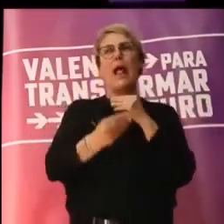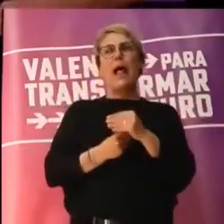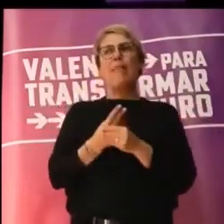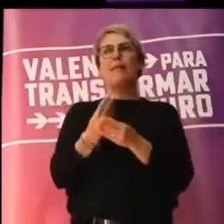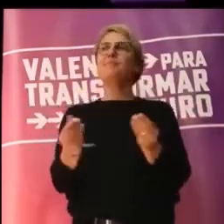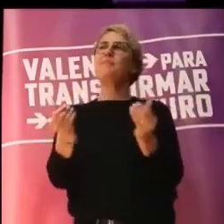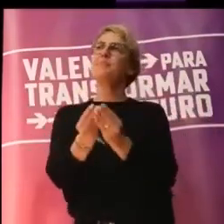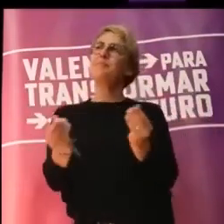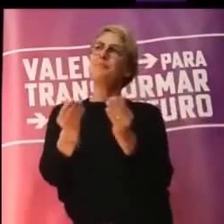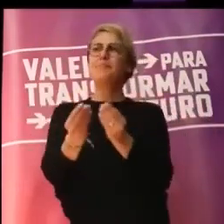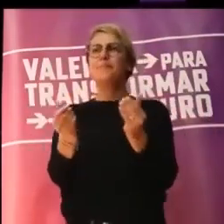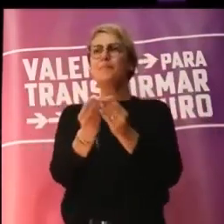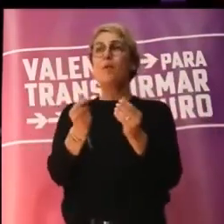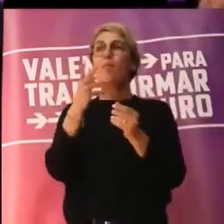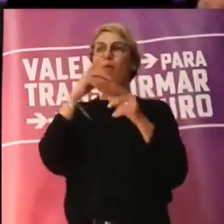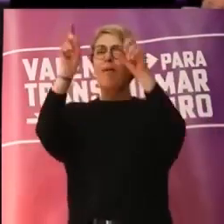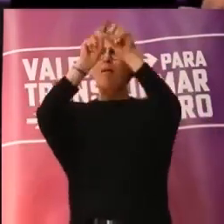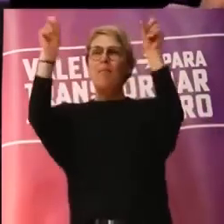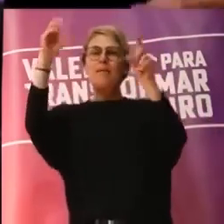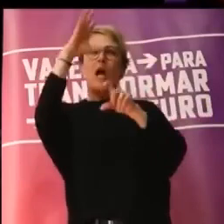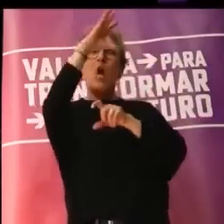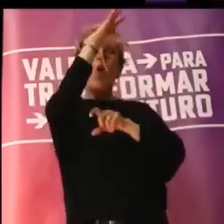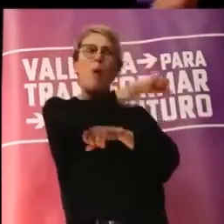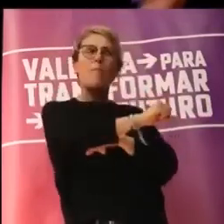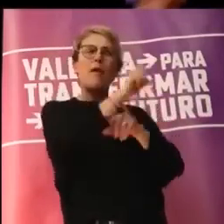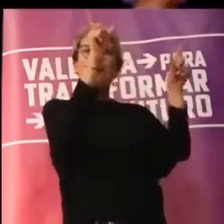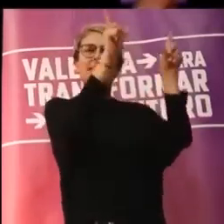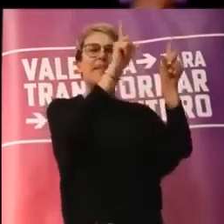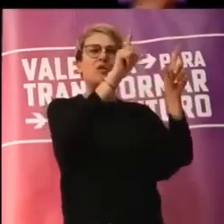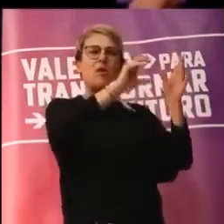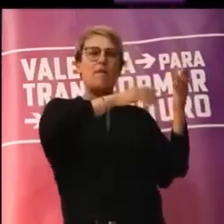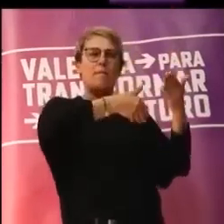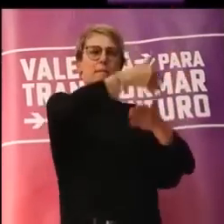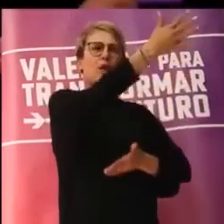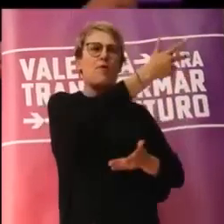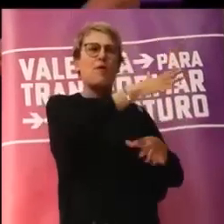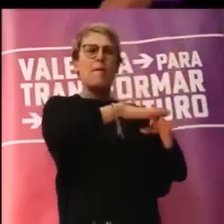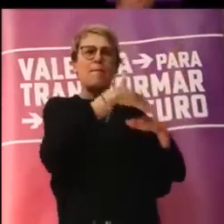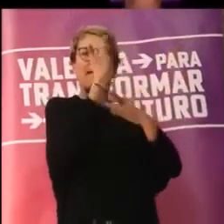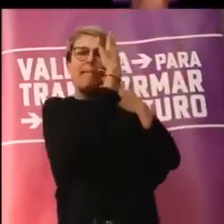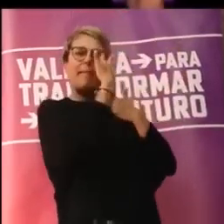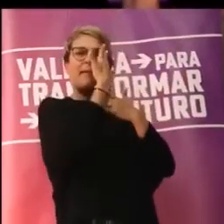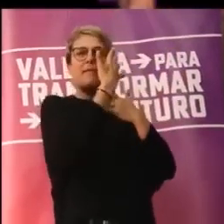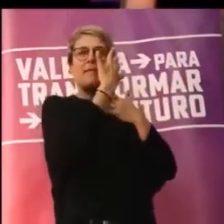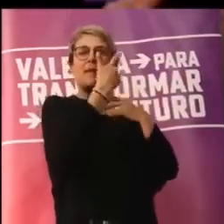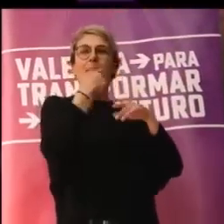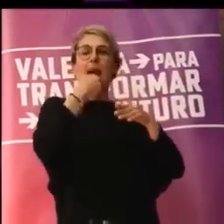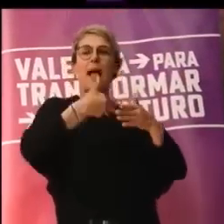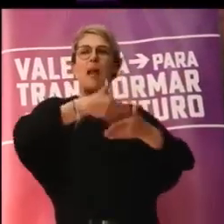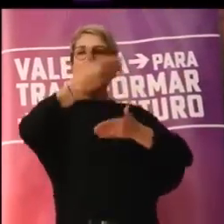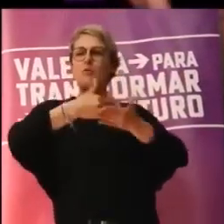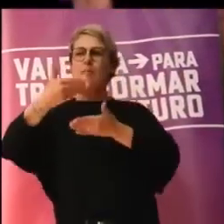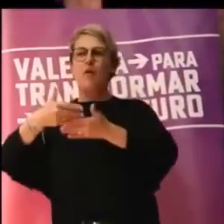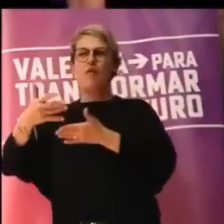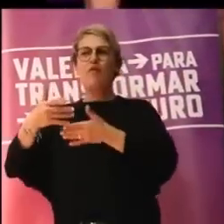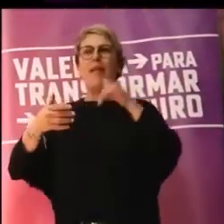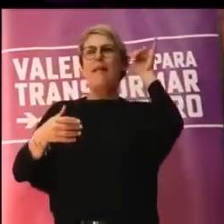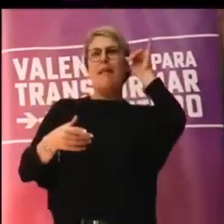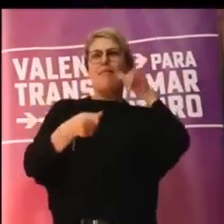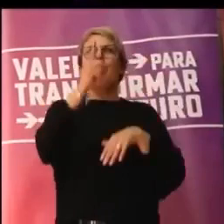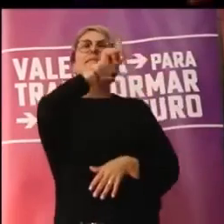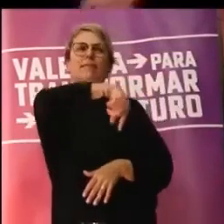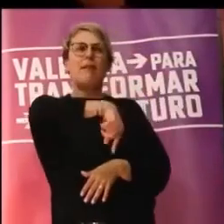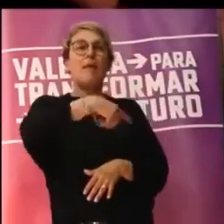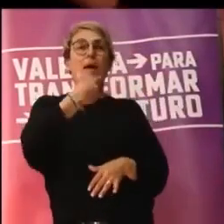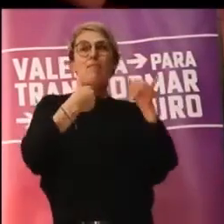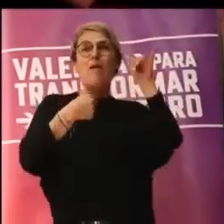tienen comprados todas las televisiones y todos los periódicos, para que les haga la pelota los periodistas y para que les haga la pelota la izquierda también, porque